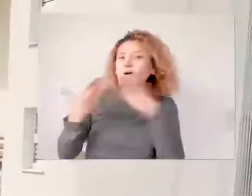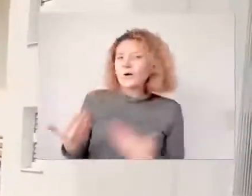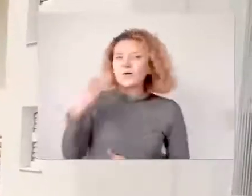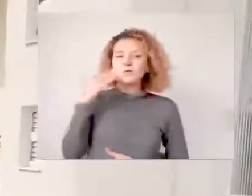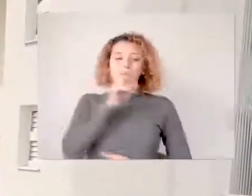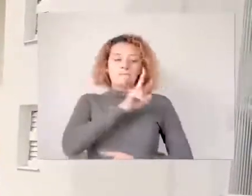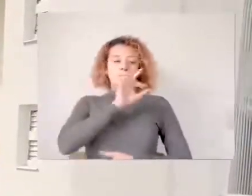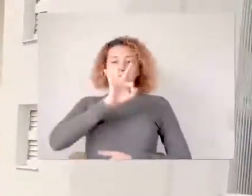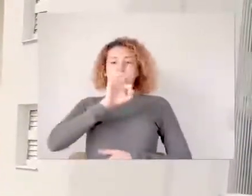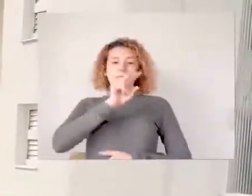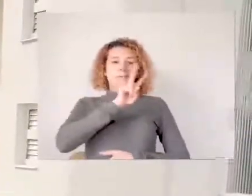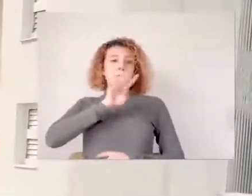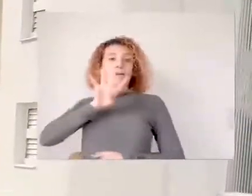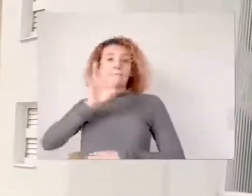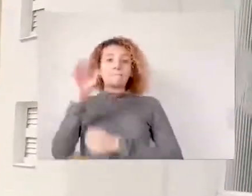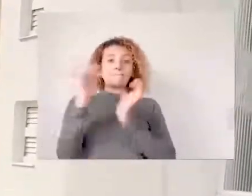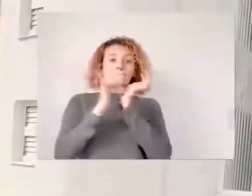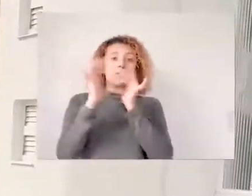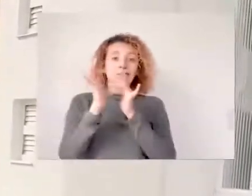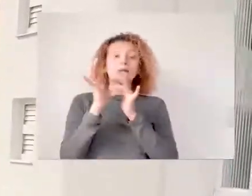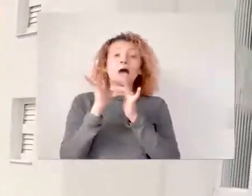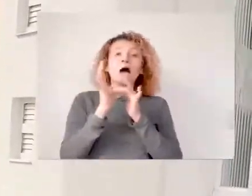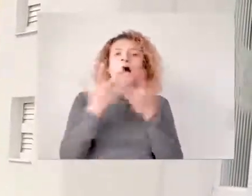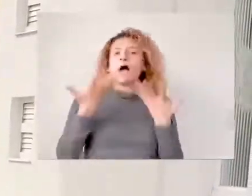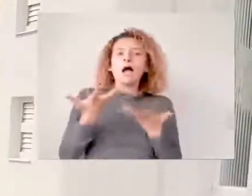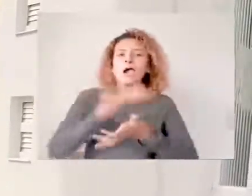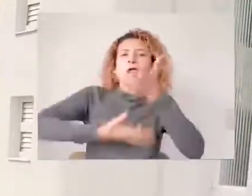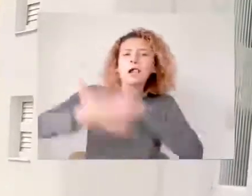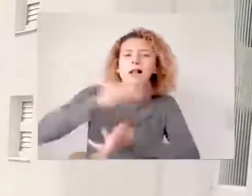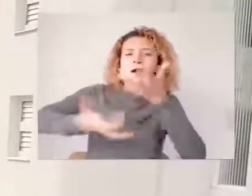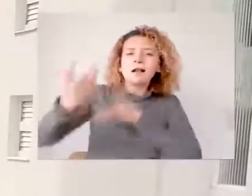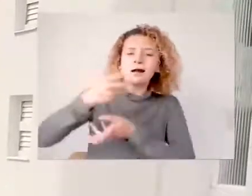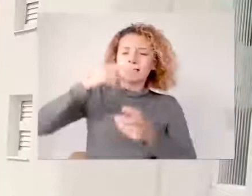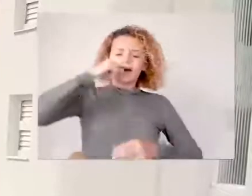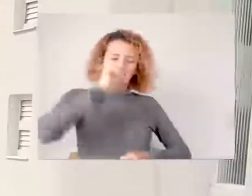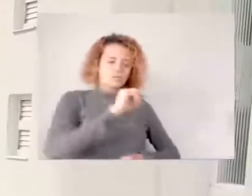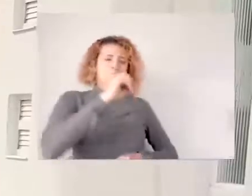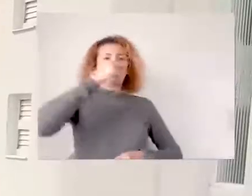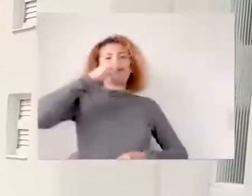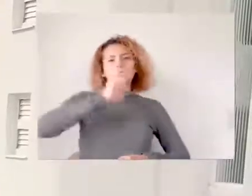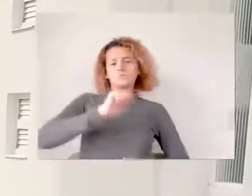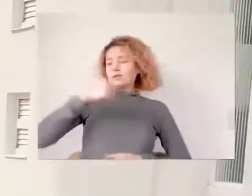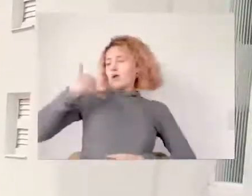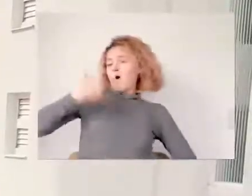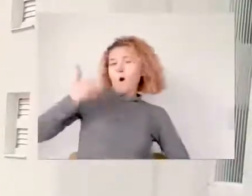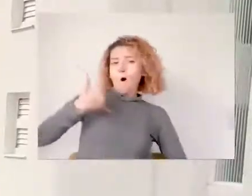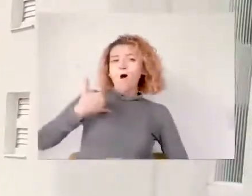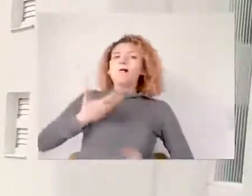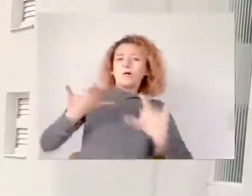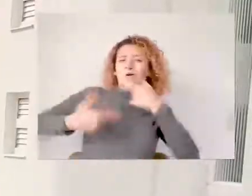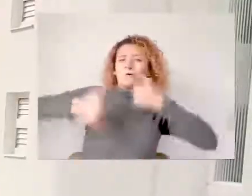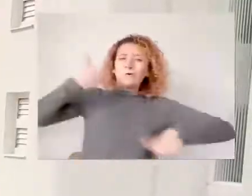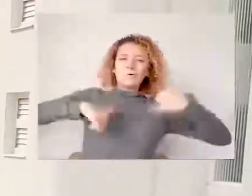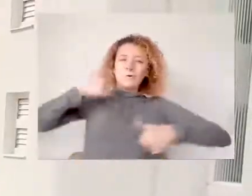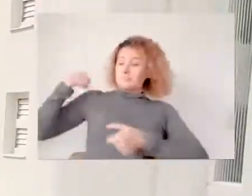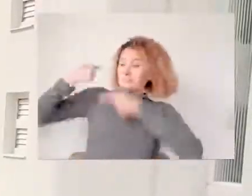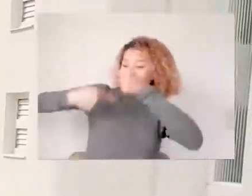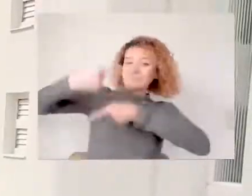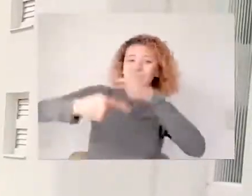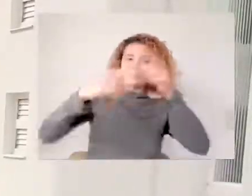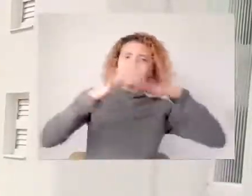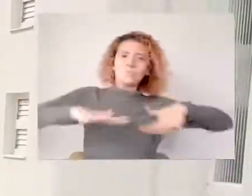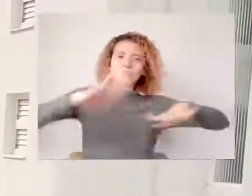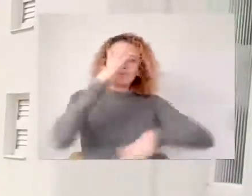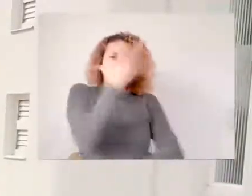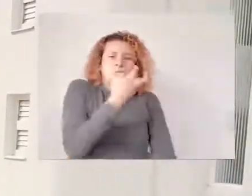nos acompañen en familia este 23 y 24 de abril para disfrutar con nuestros hijos, con nuestros niños, niñas, adolescentes de estos